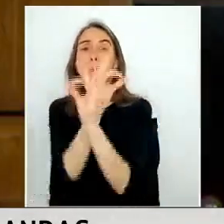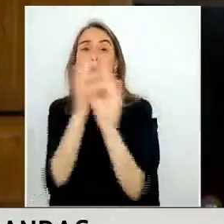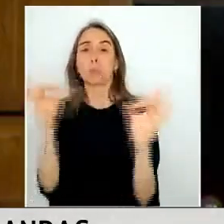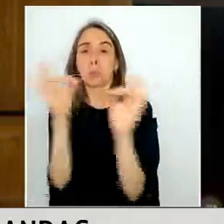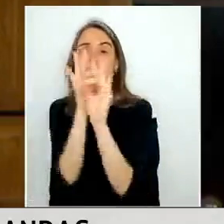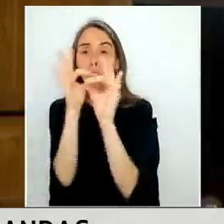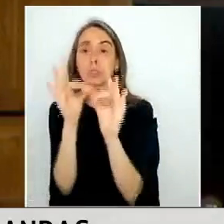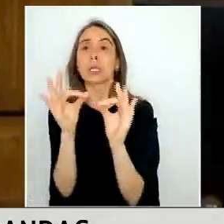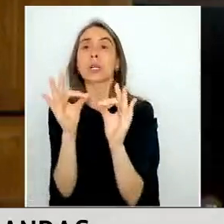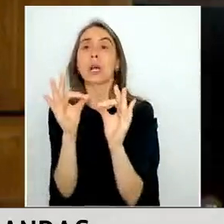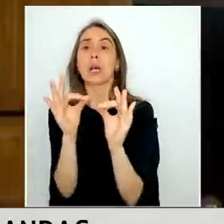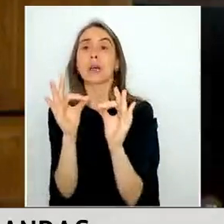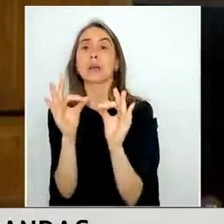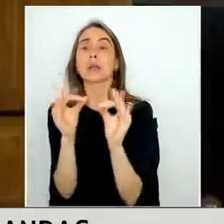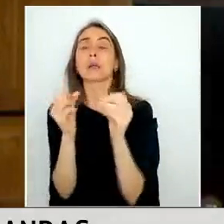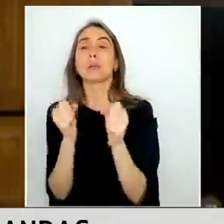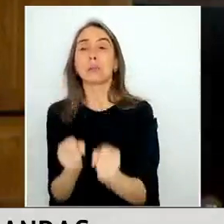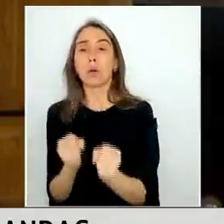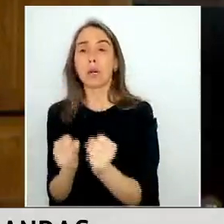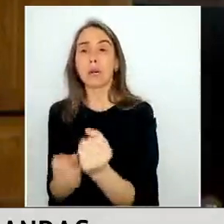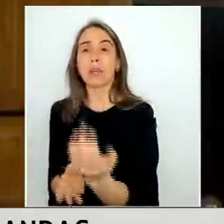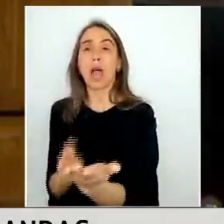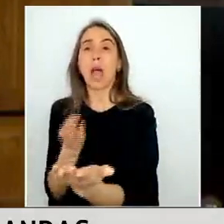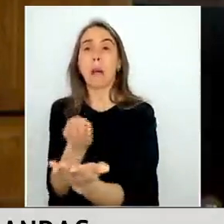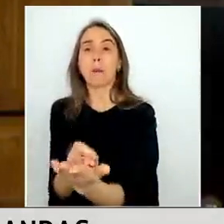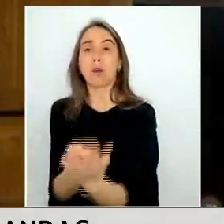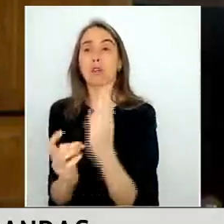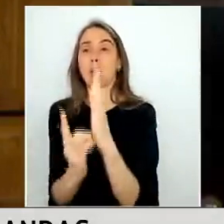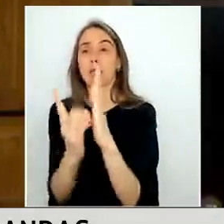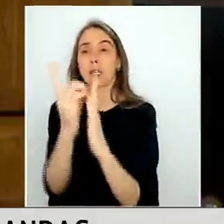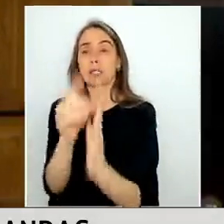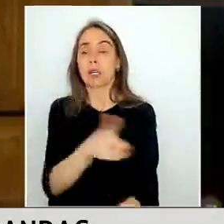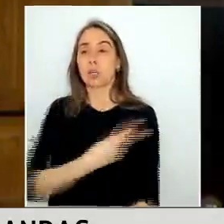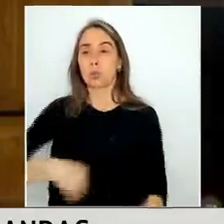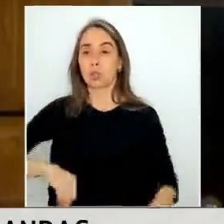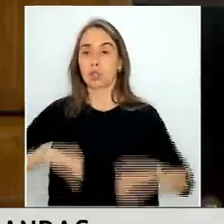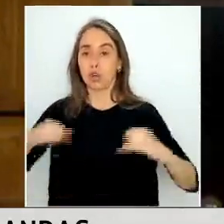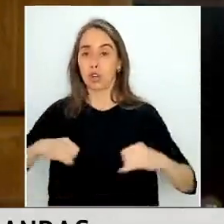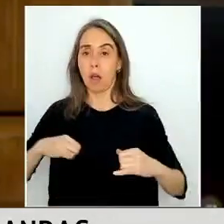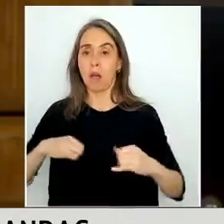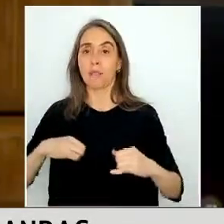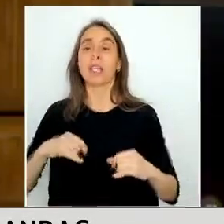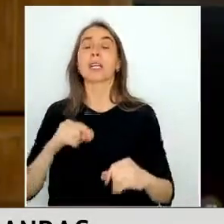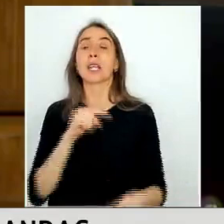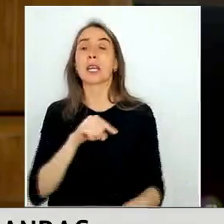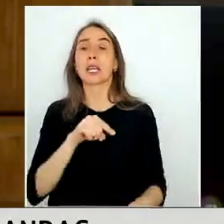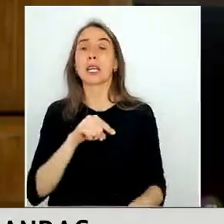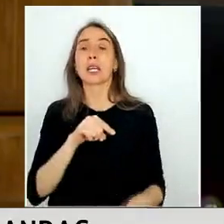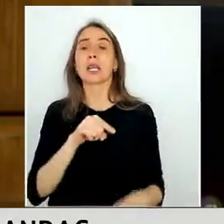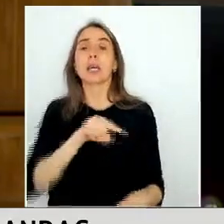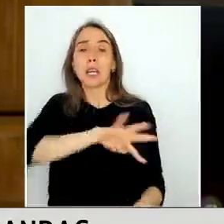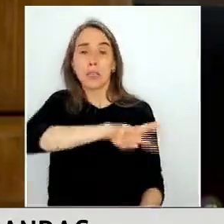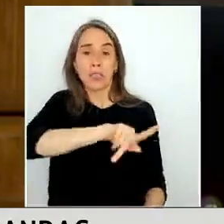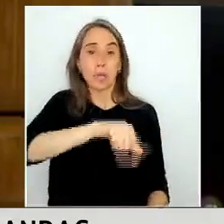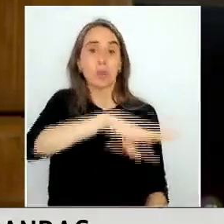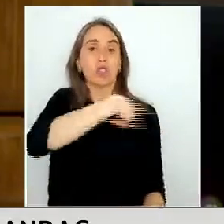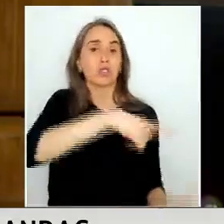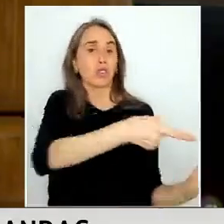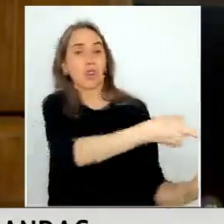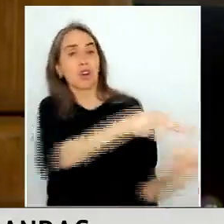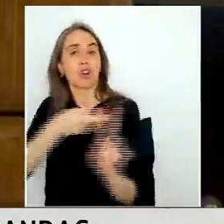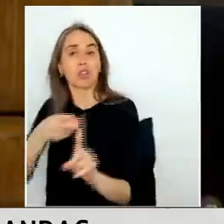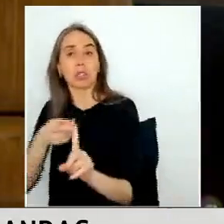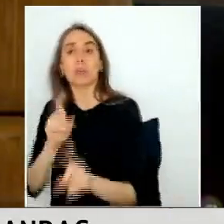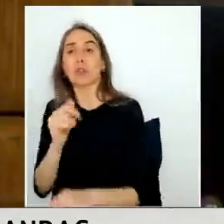eh poder aportar también en el desarrollo de nuestros jóvenes y sacarlos como decía de la delincuencia del consumo de alcohol y drogas